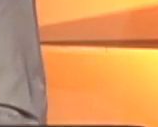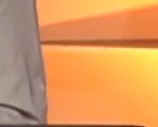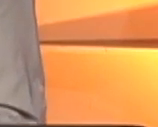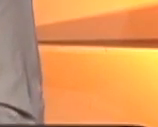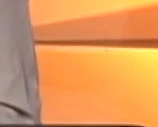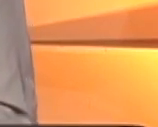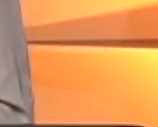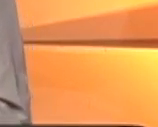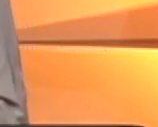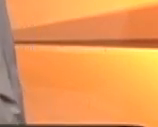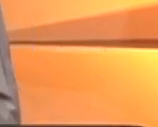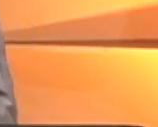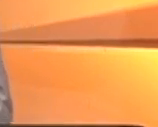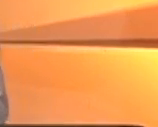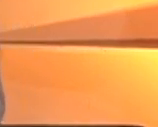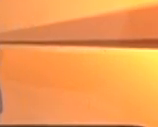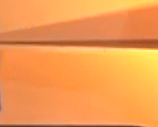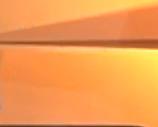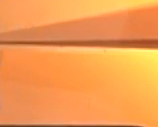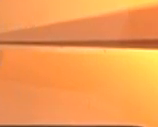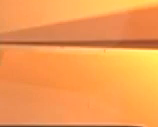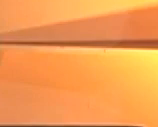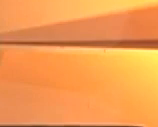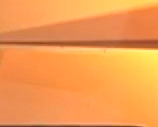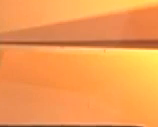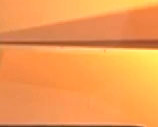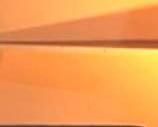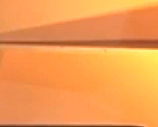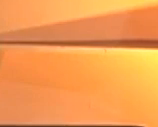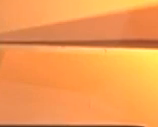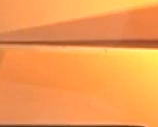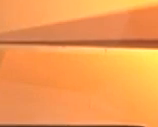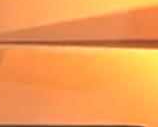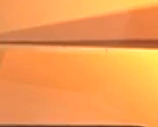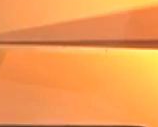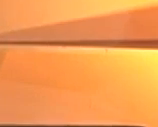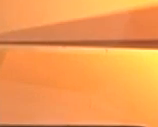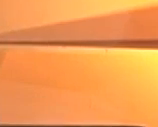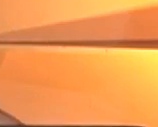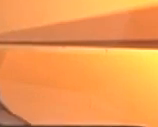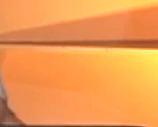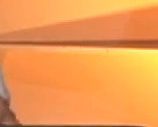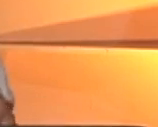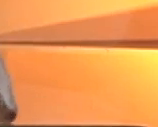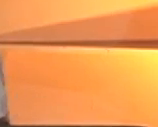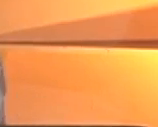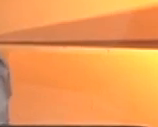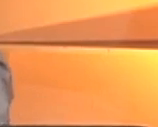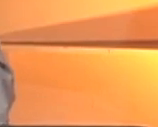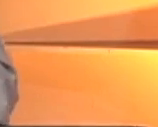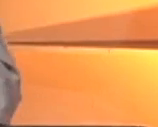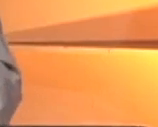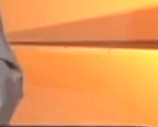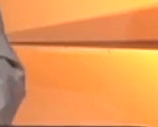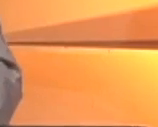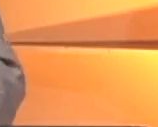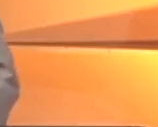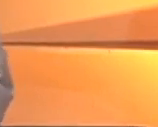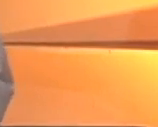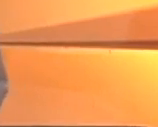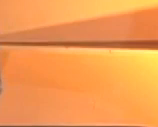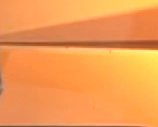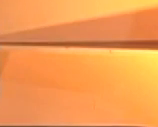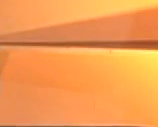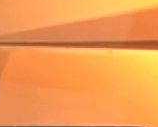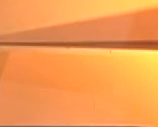nuestros constituyentes, nuestras constituyentes, con nuestros invitados internacionales, vamos a dar en el uso de la palabra a la doctora Delcy